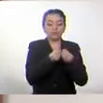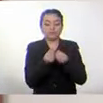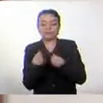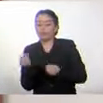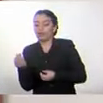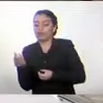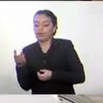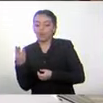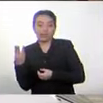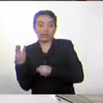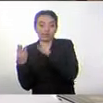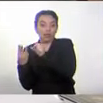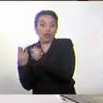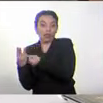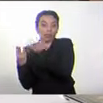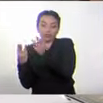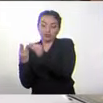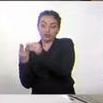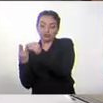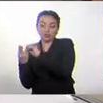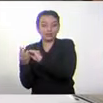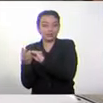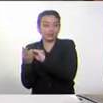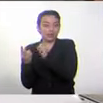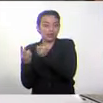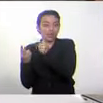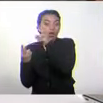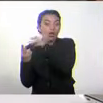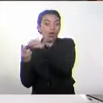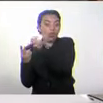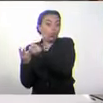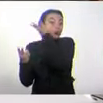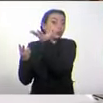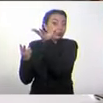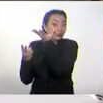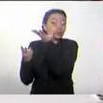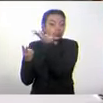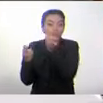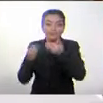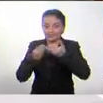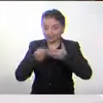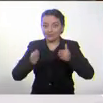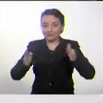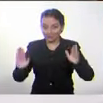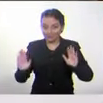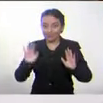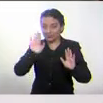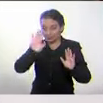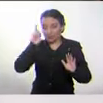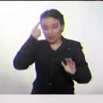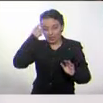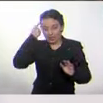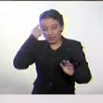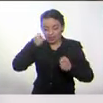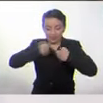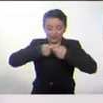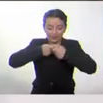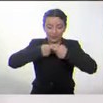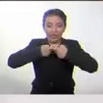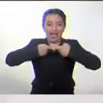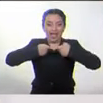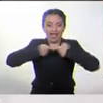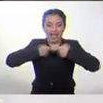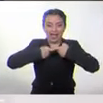se apagaban. ¿Por qué ocurre esto? Trata de imaginar el flujo de corriente eléctrica como si fuera un flujo de